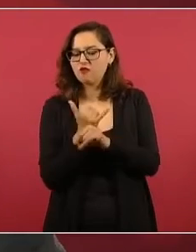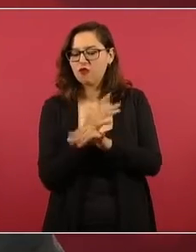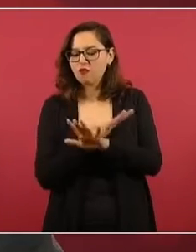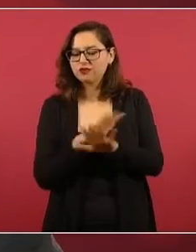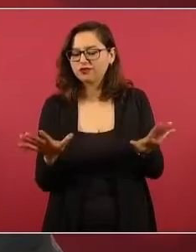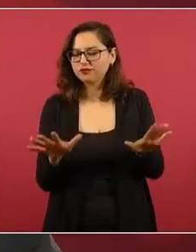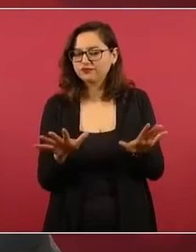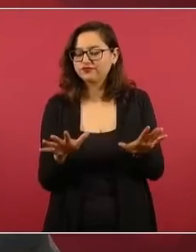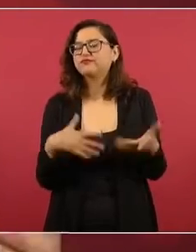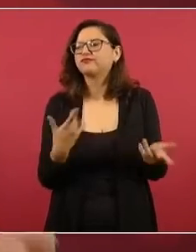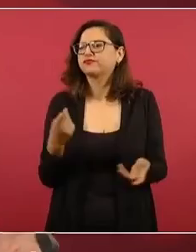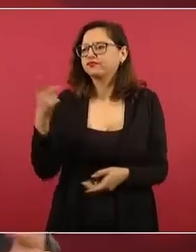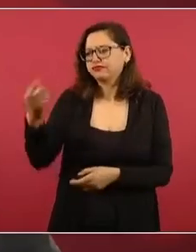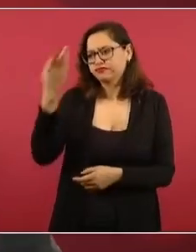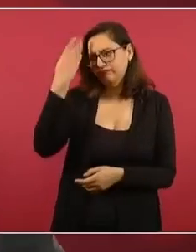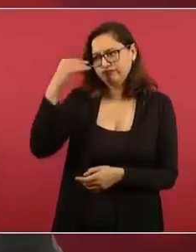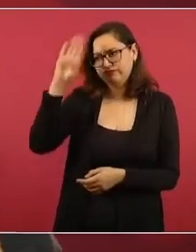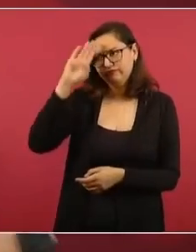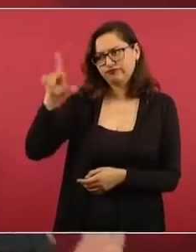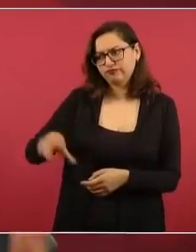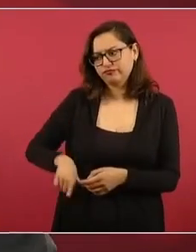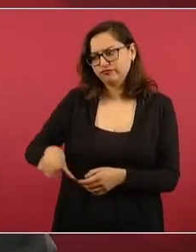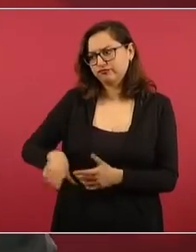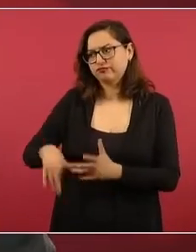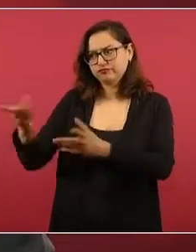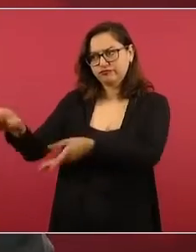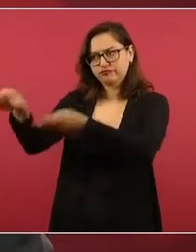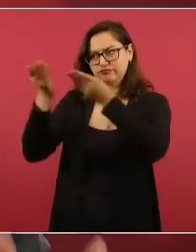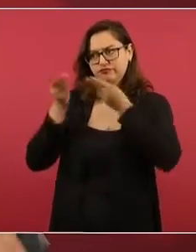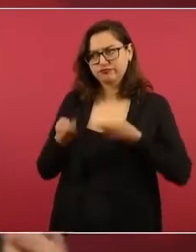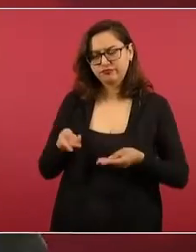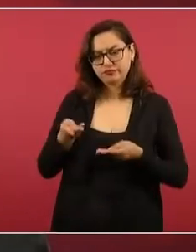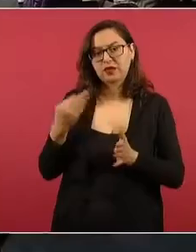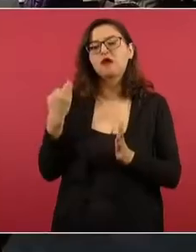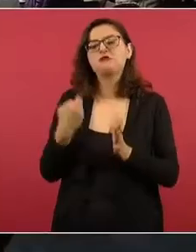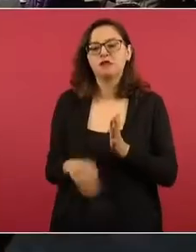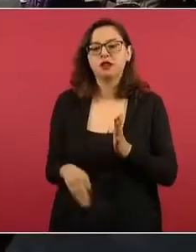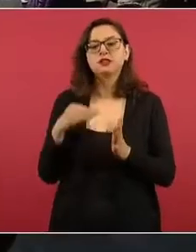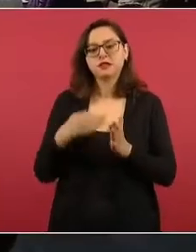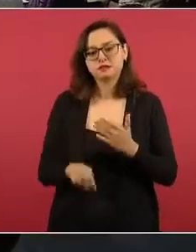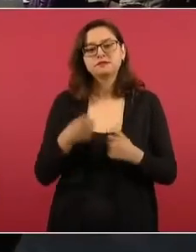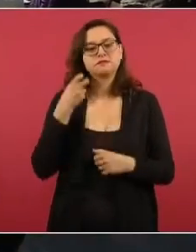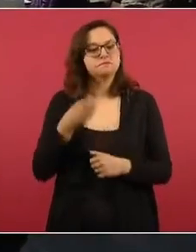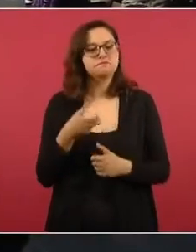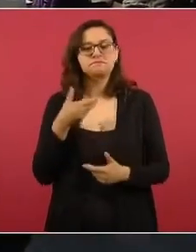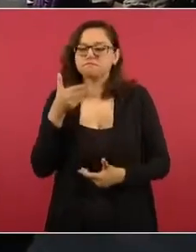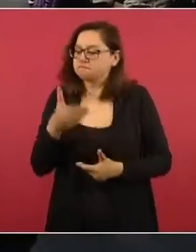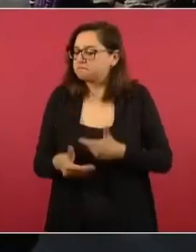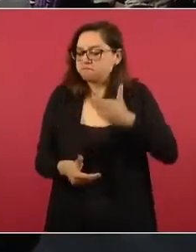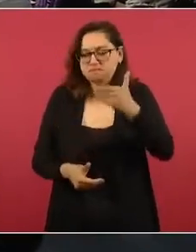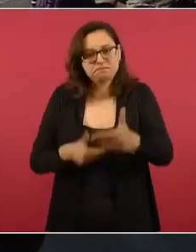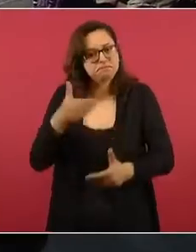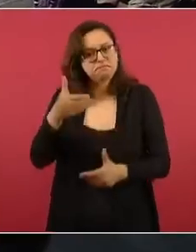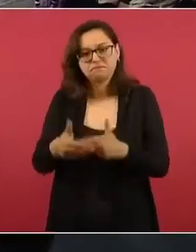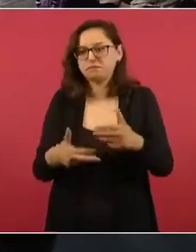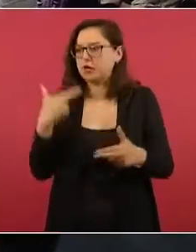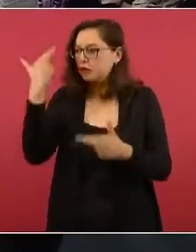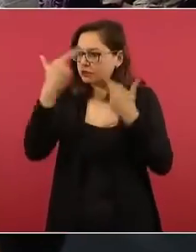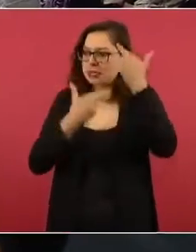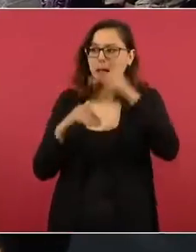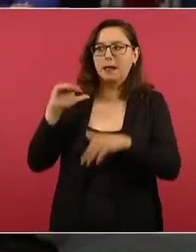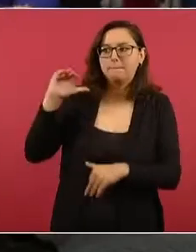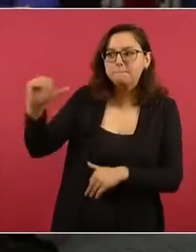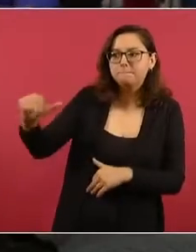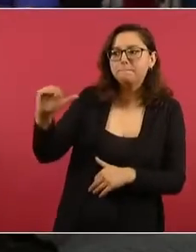sido totalmente directa o clara. Y estamos en ese proceso. Cuando ese proceso concluya, seguirá